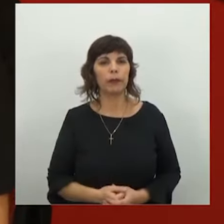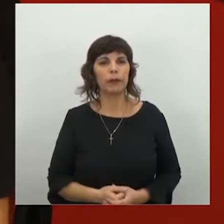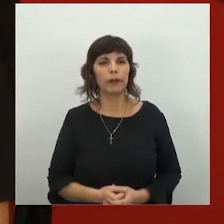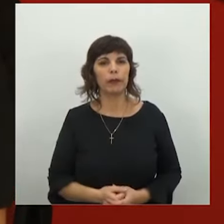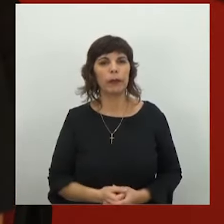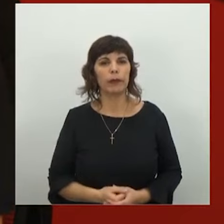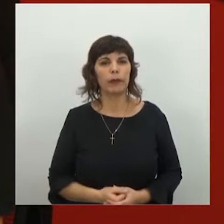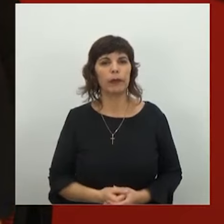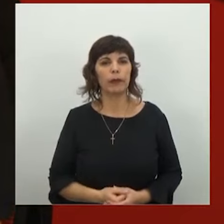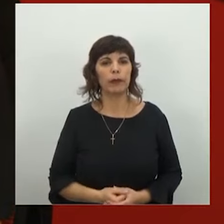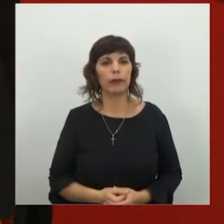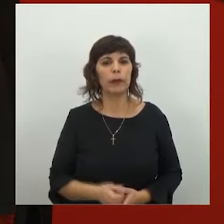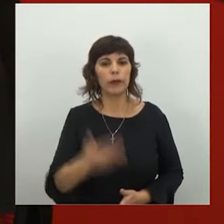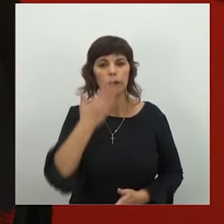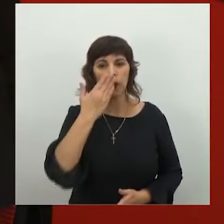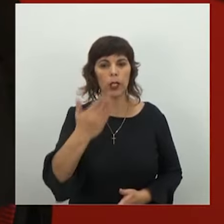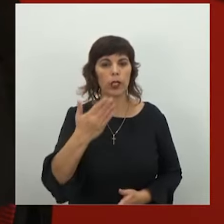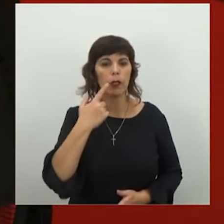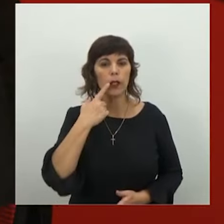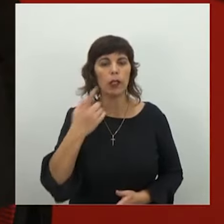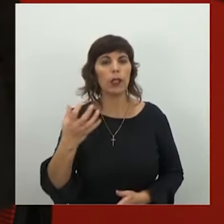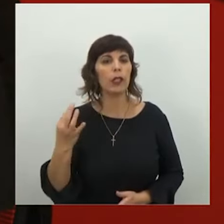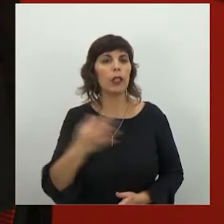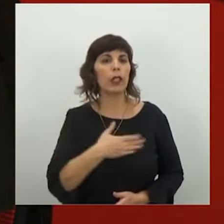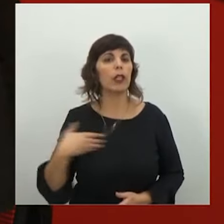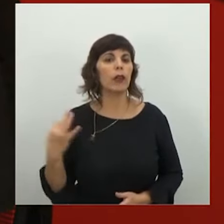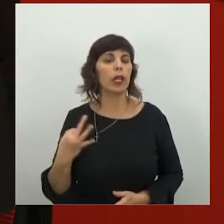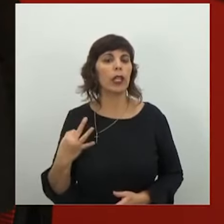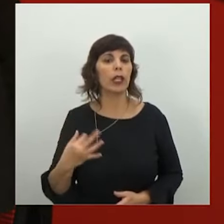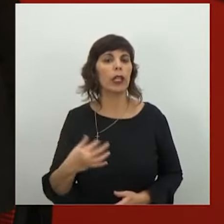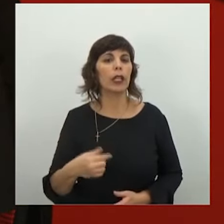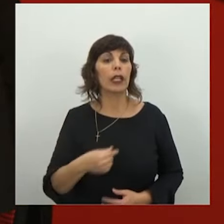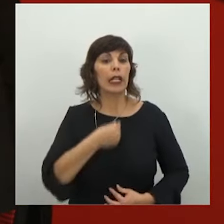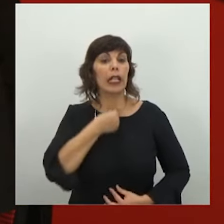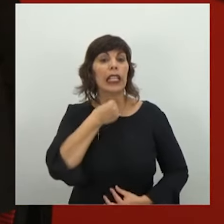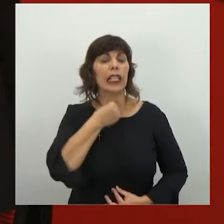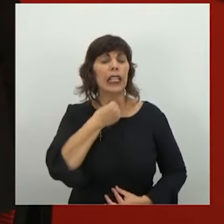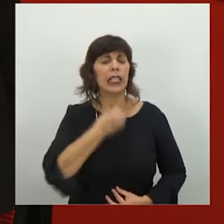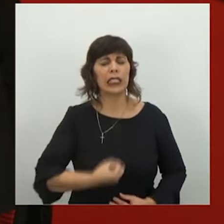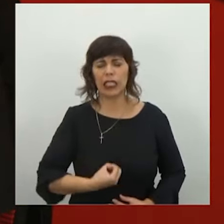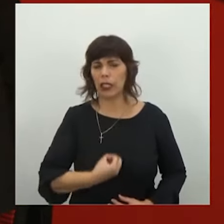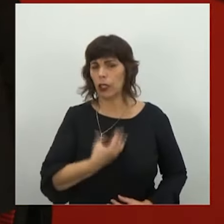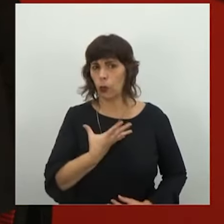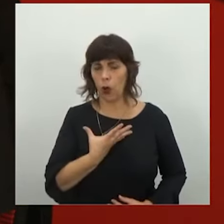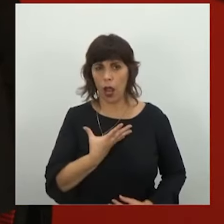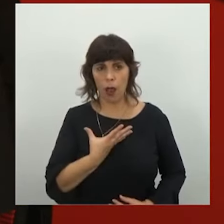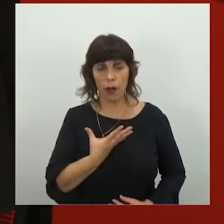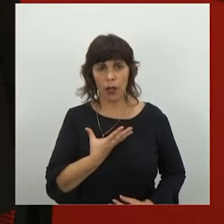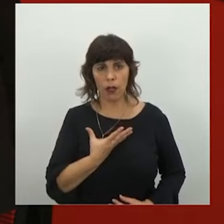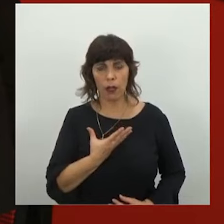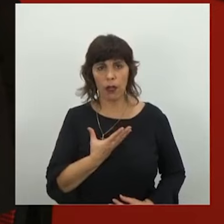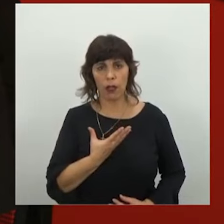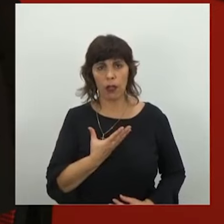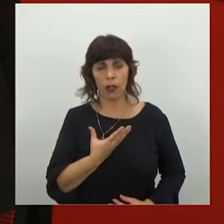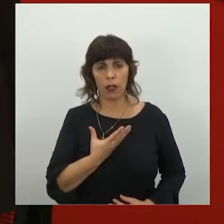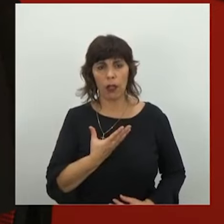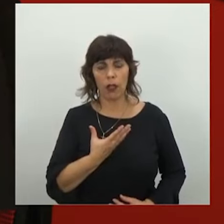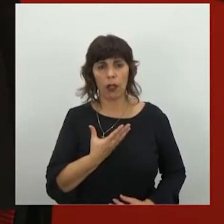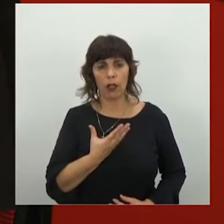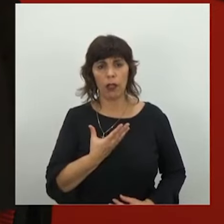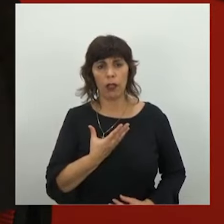quiero decirte también honestamente que la sed de tu alma jamás se